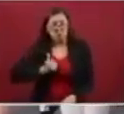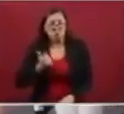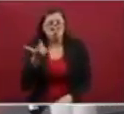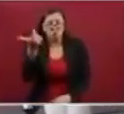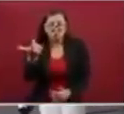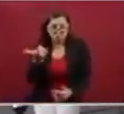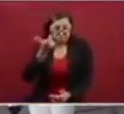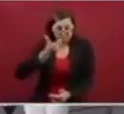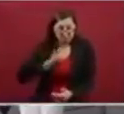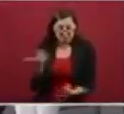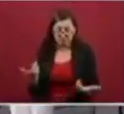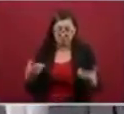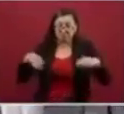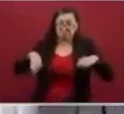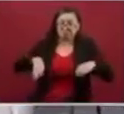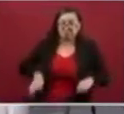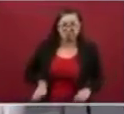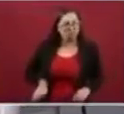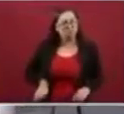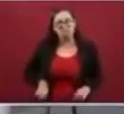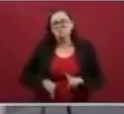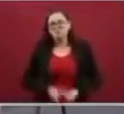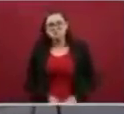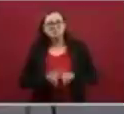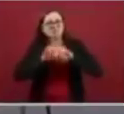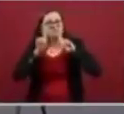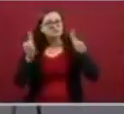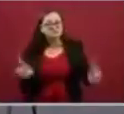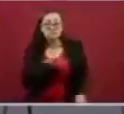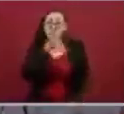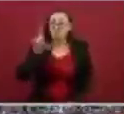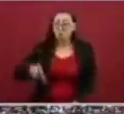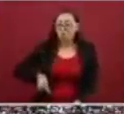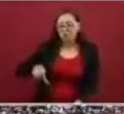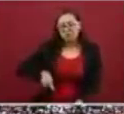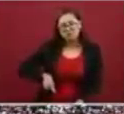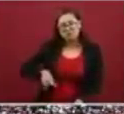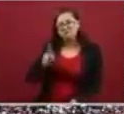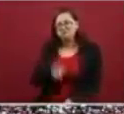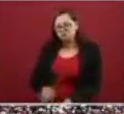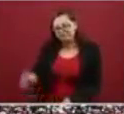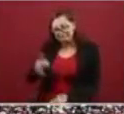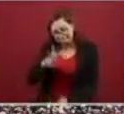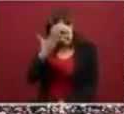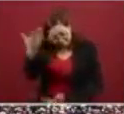el gobierno es para servir al pueblo.